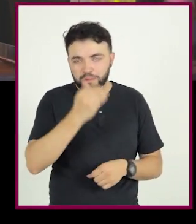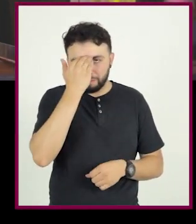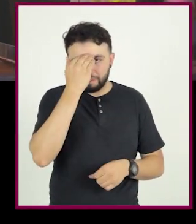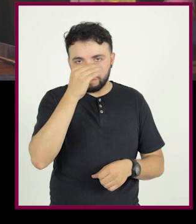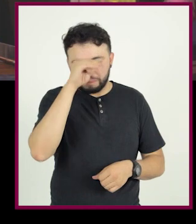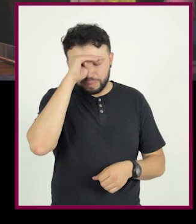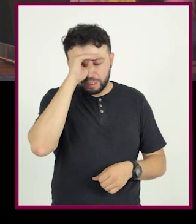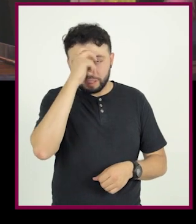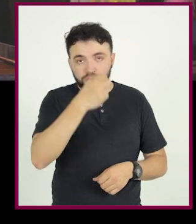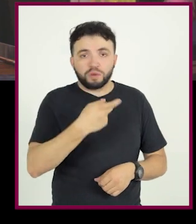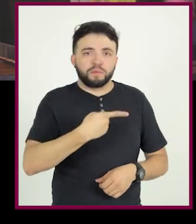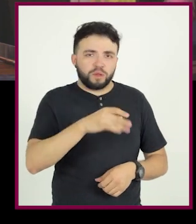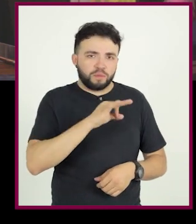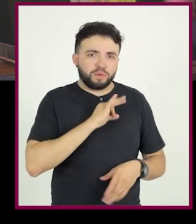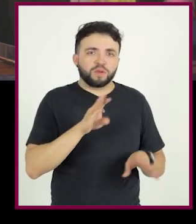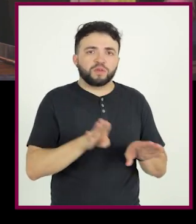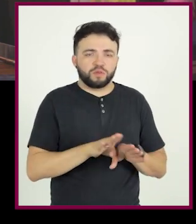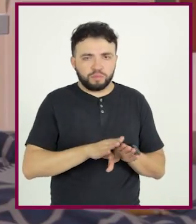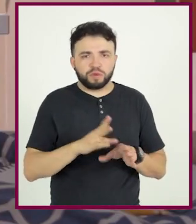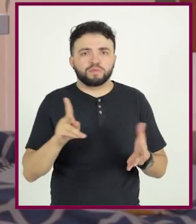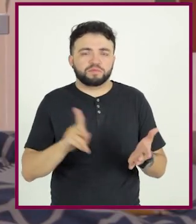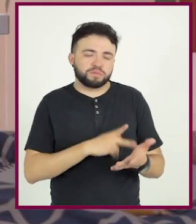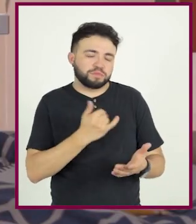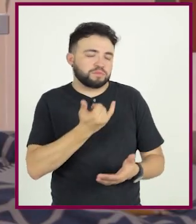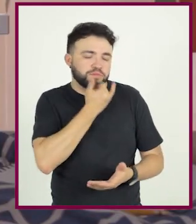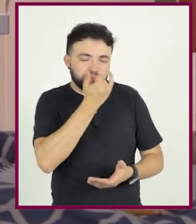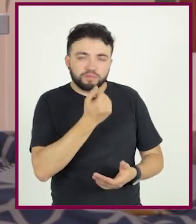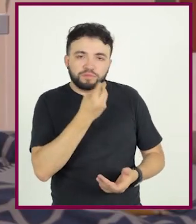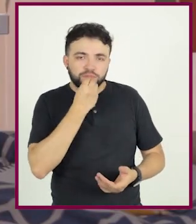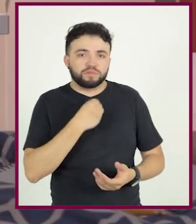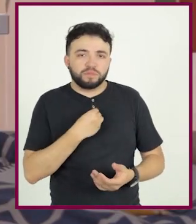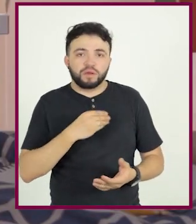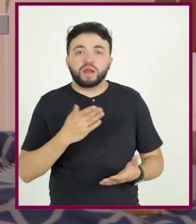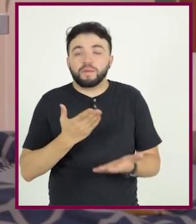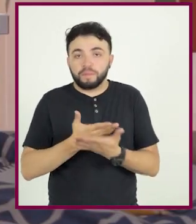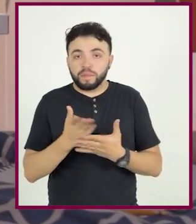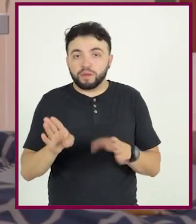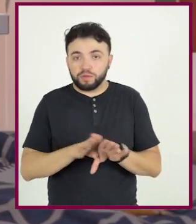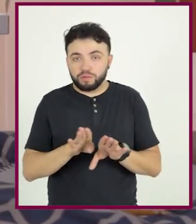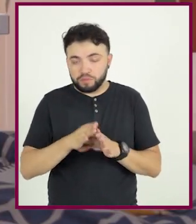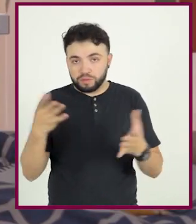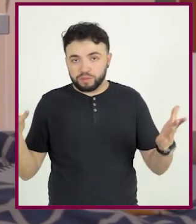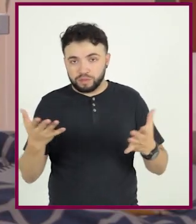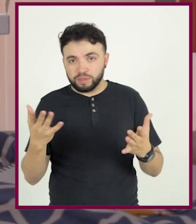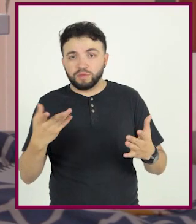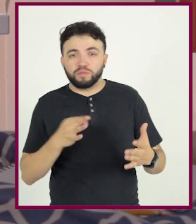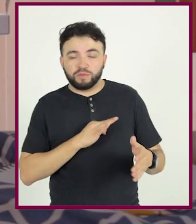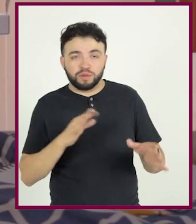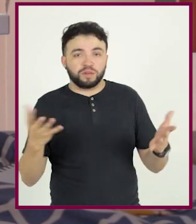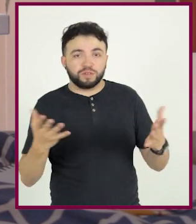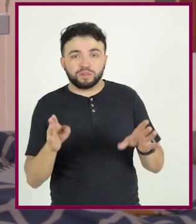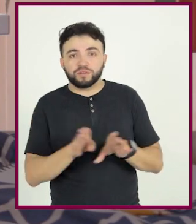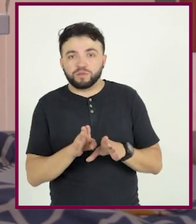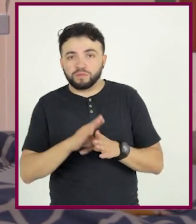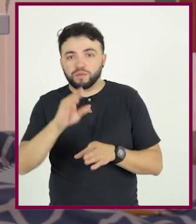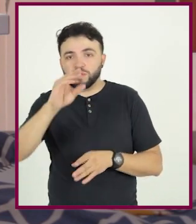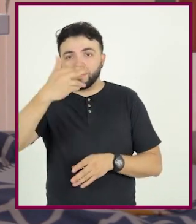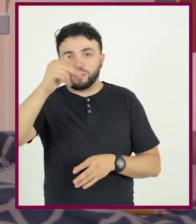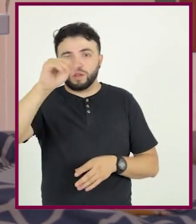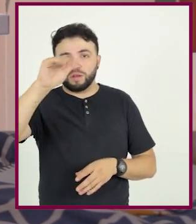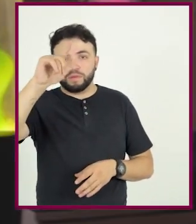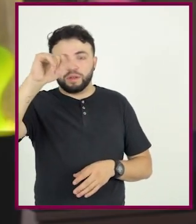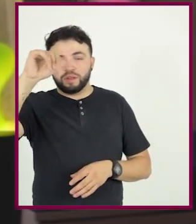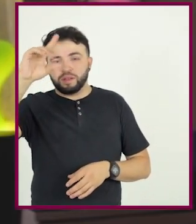eso, pero siempre es posible corregir. Además, al hacerlo, se apoya el uso de habilidades que son de utilidad en nuestra vida